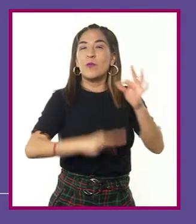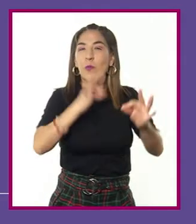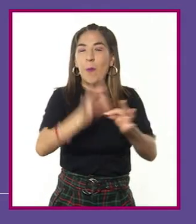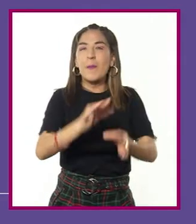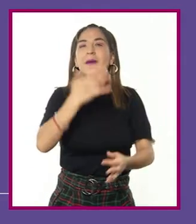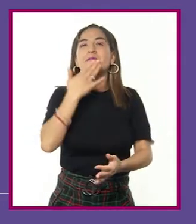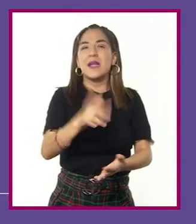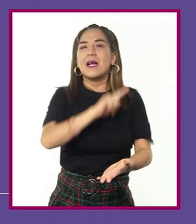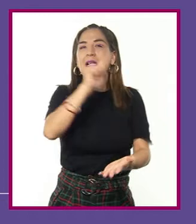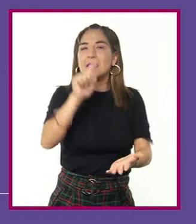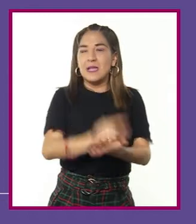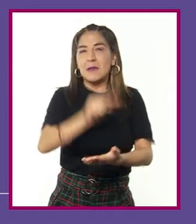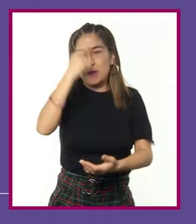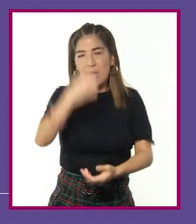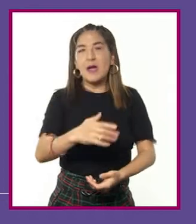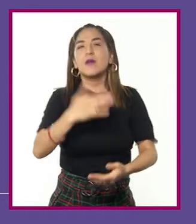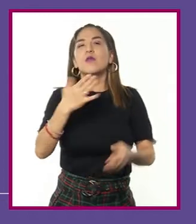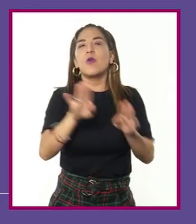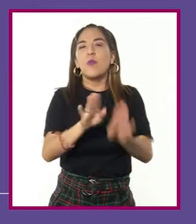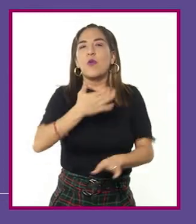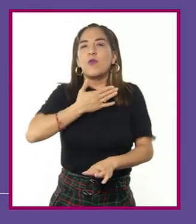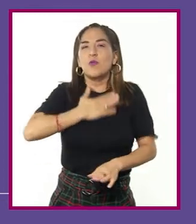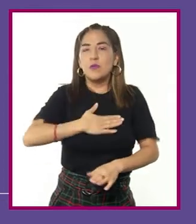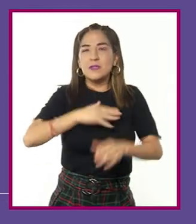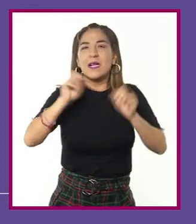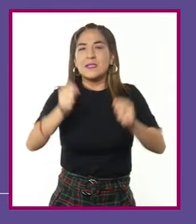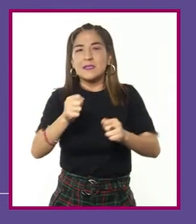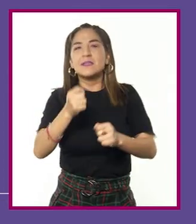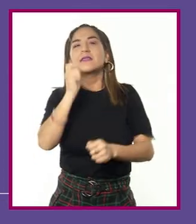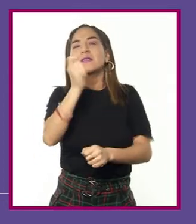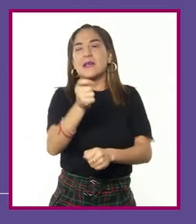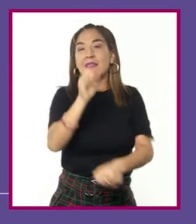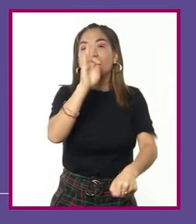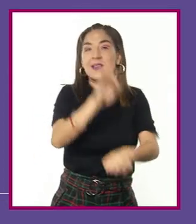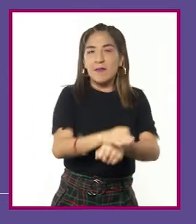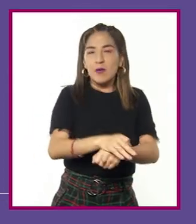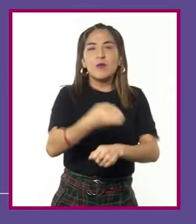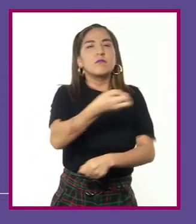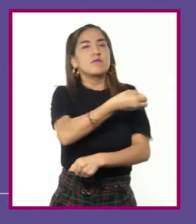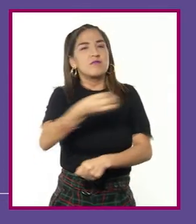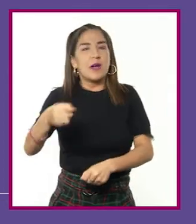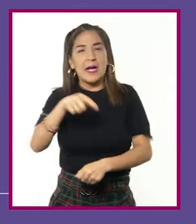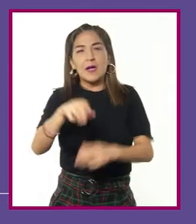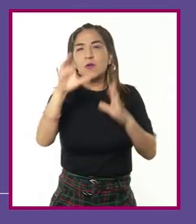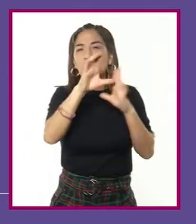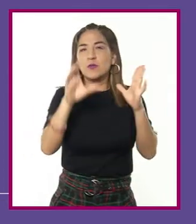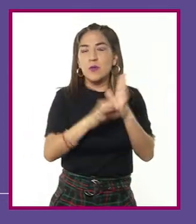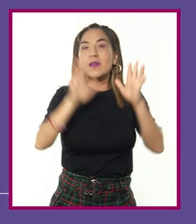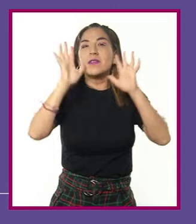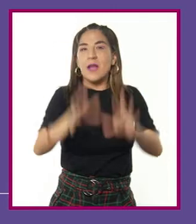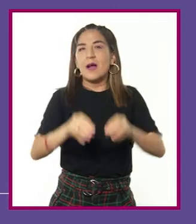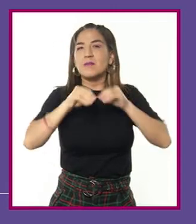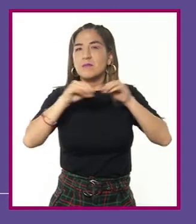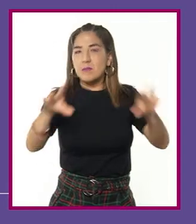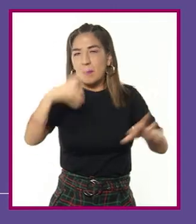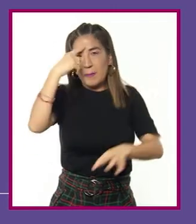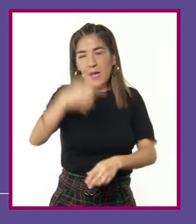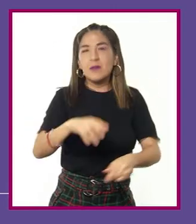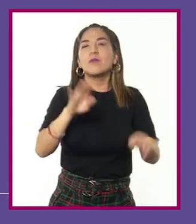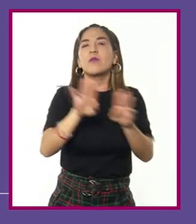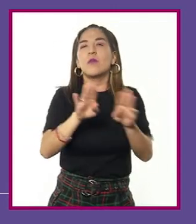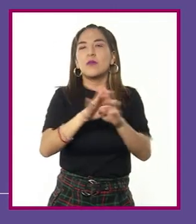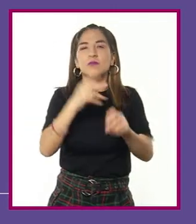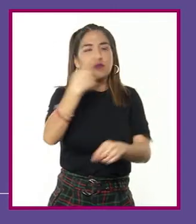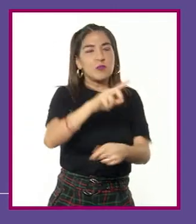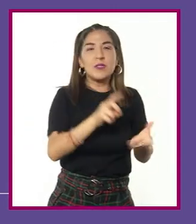que se aplica la justicia. Tiene la función de defender el orden que la Constitución establece para proteger los